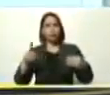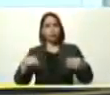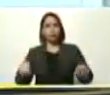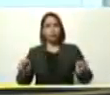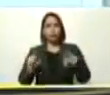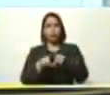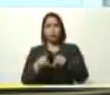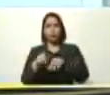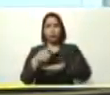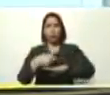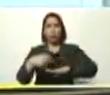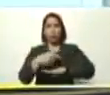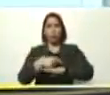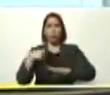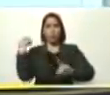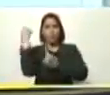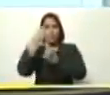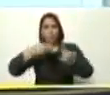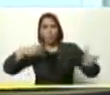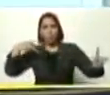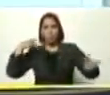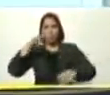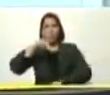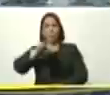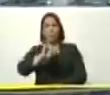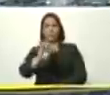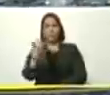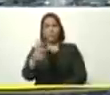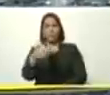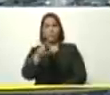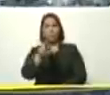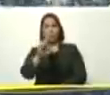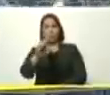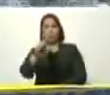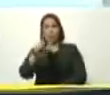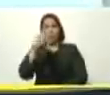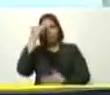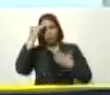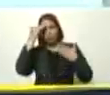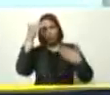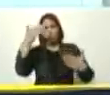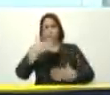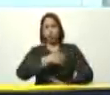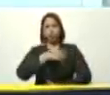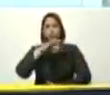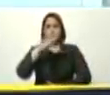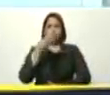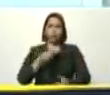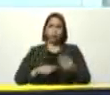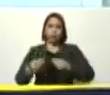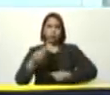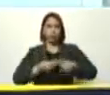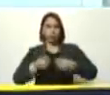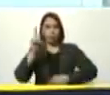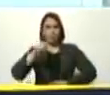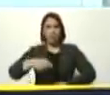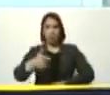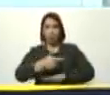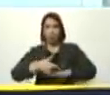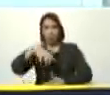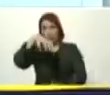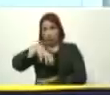el gobernador de Amazonas reelecto, Miguel Rodríguez, saludo solidario. La gobernadora